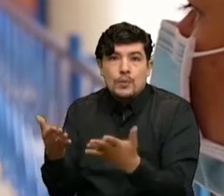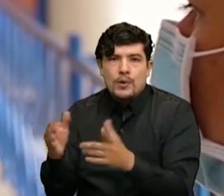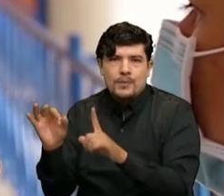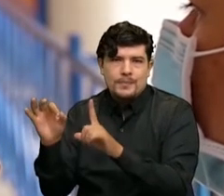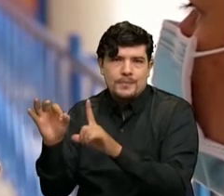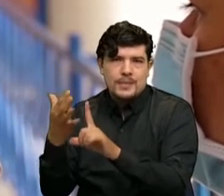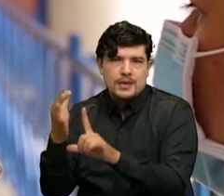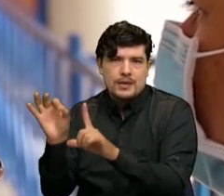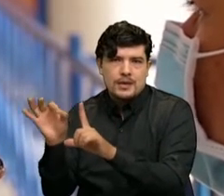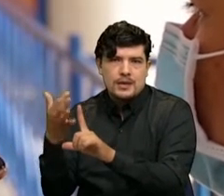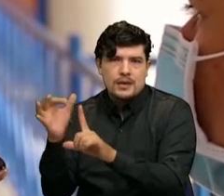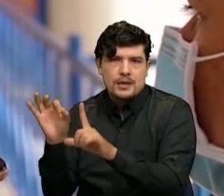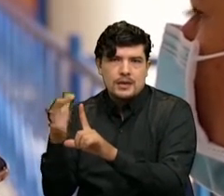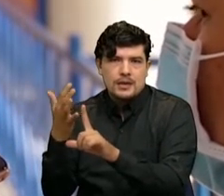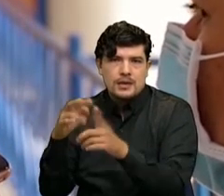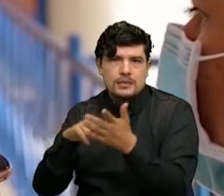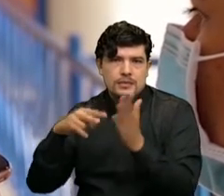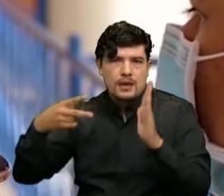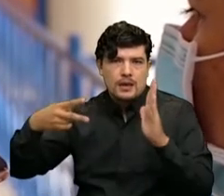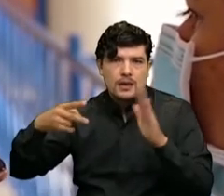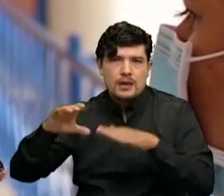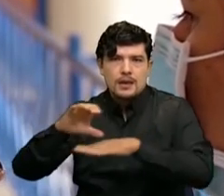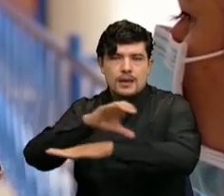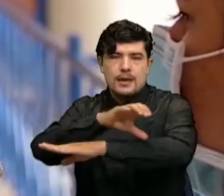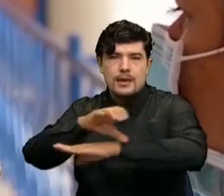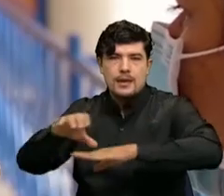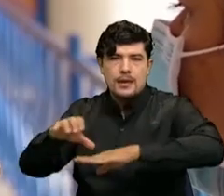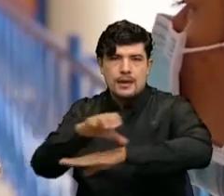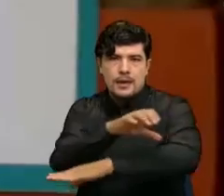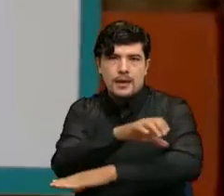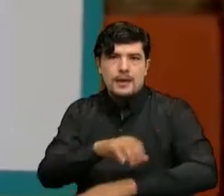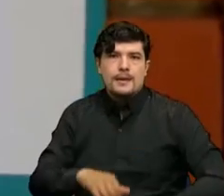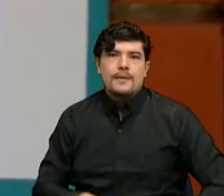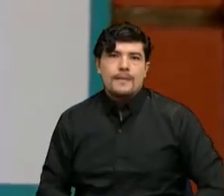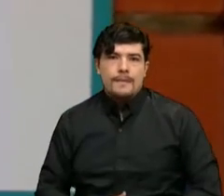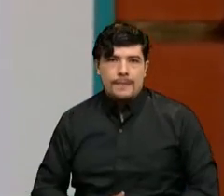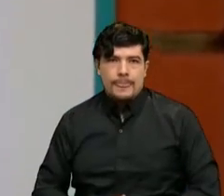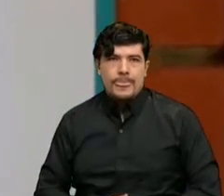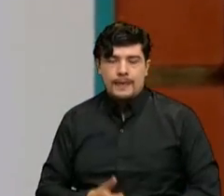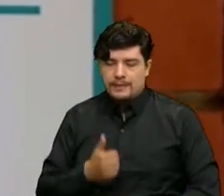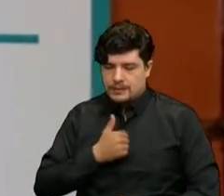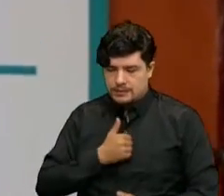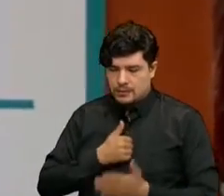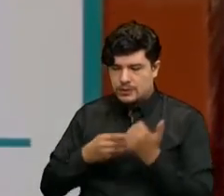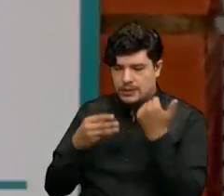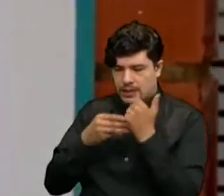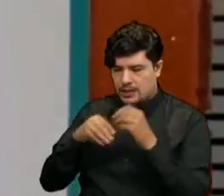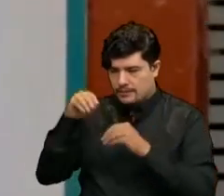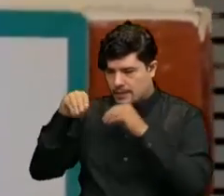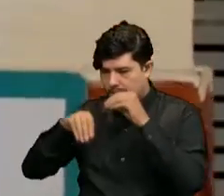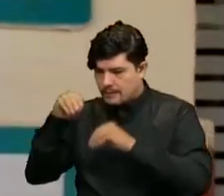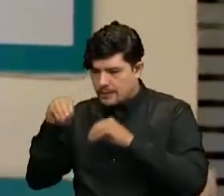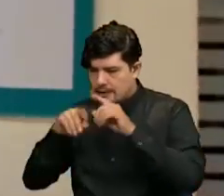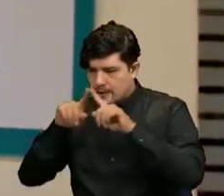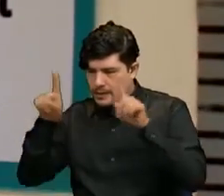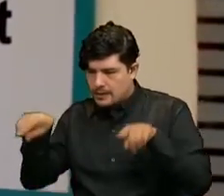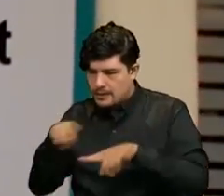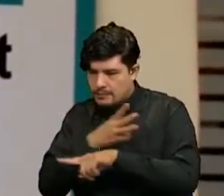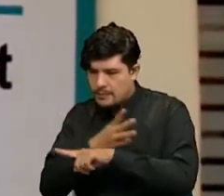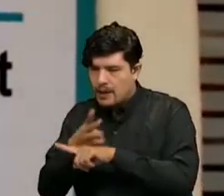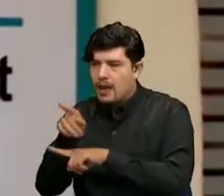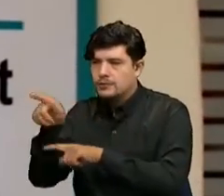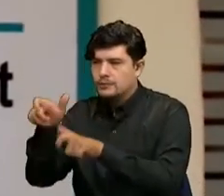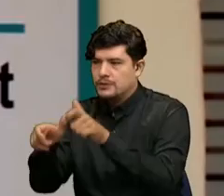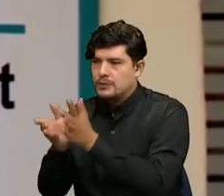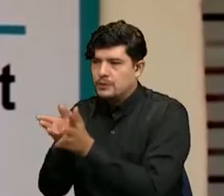apoyado por las TIC, es decir, con plataforma que suministramos nosotros a las personas que participan. Entonces